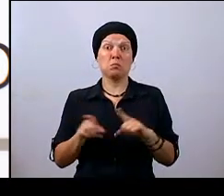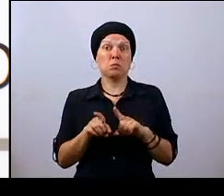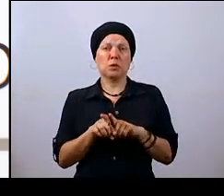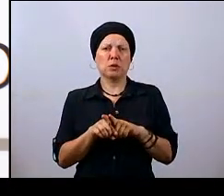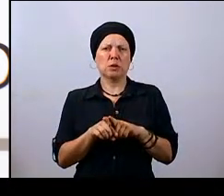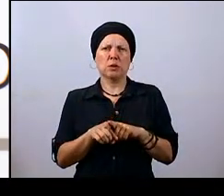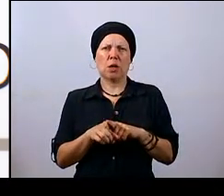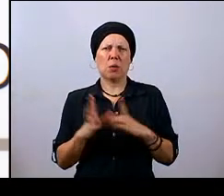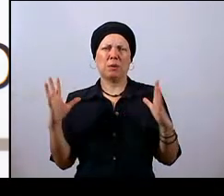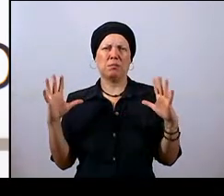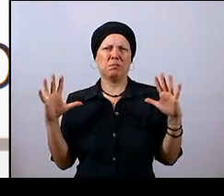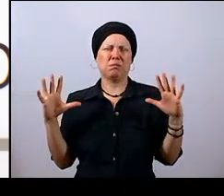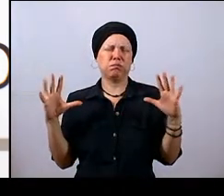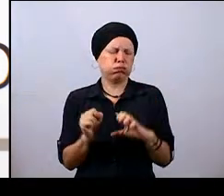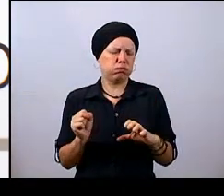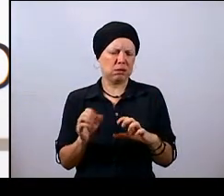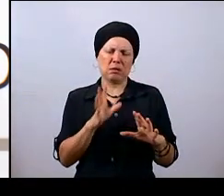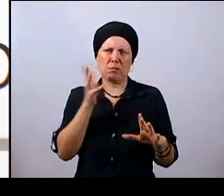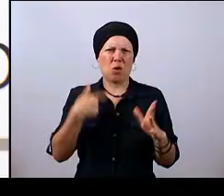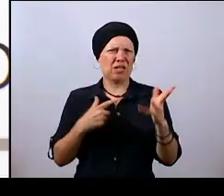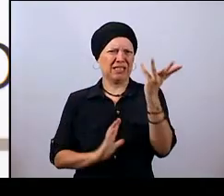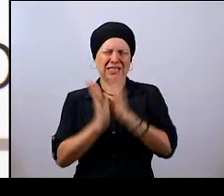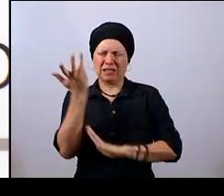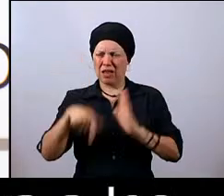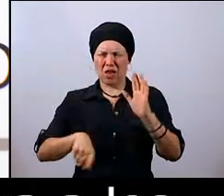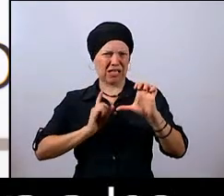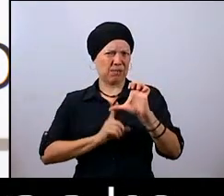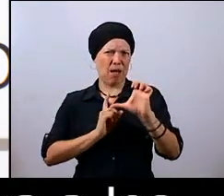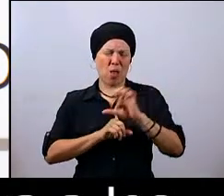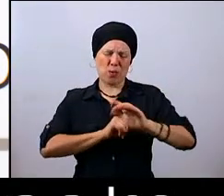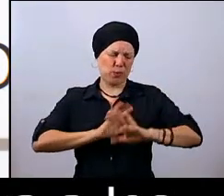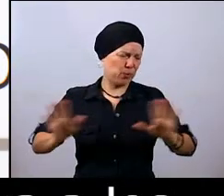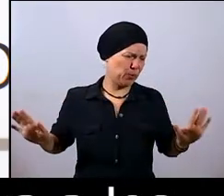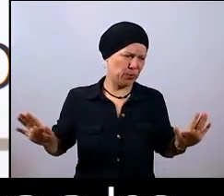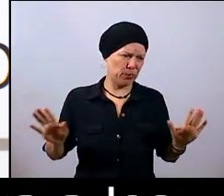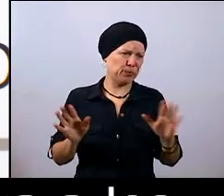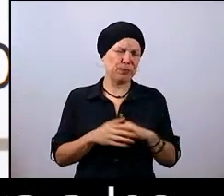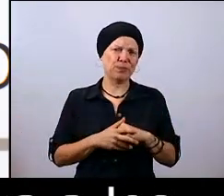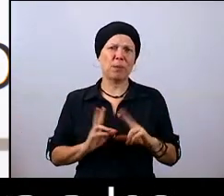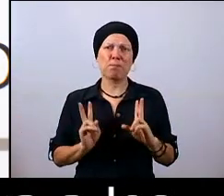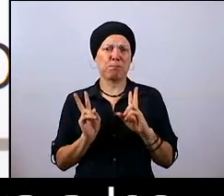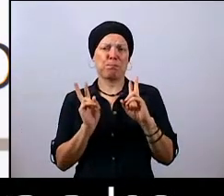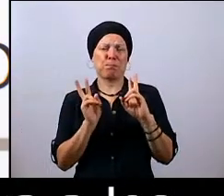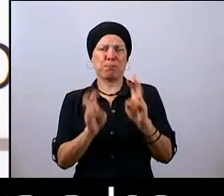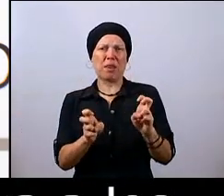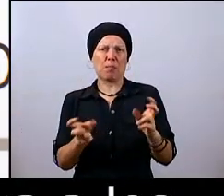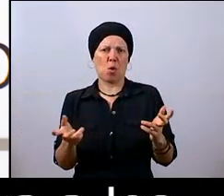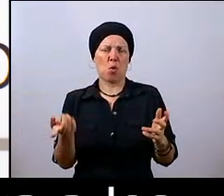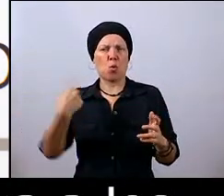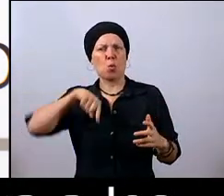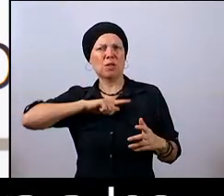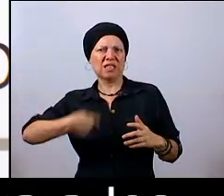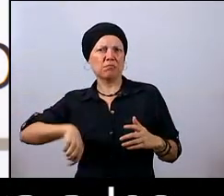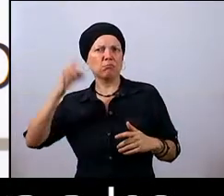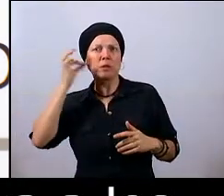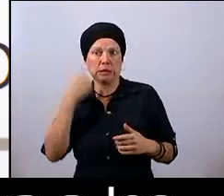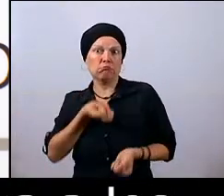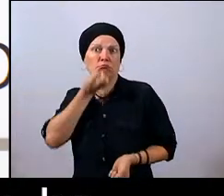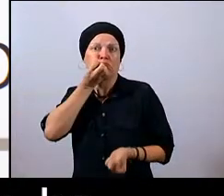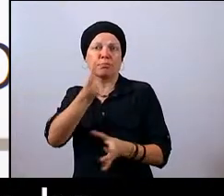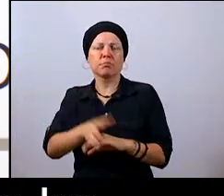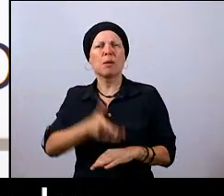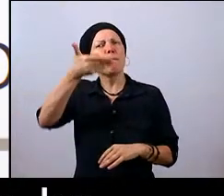esa catástrofe relativa a los incendios en Extremadura y como desde un primer momento ha manifestado nuestra presidenta,